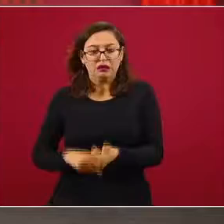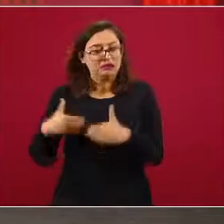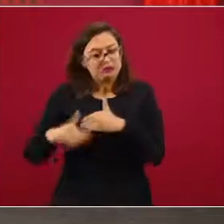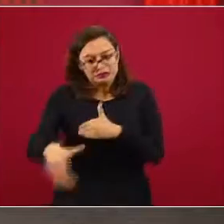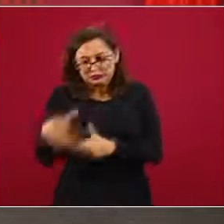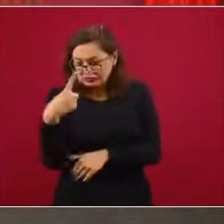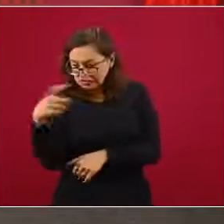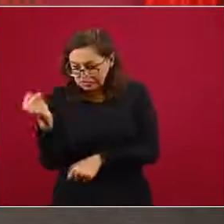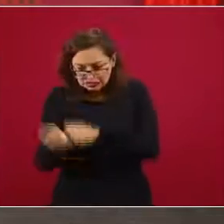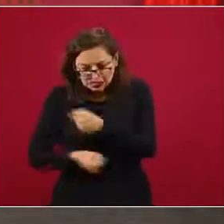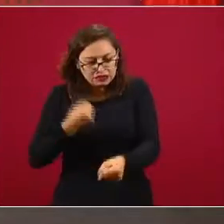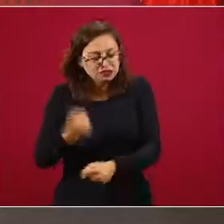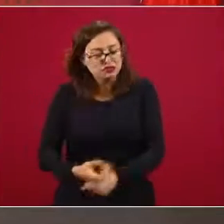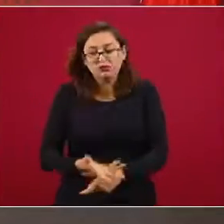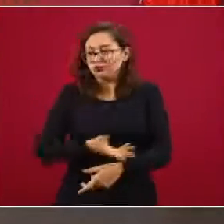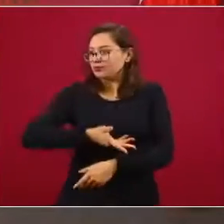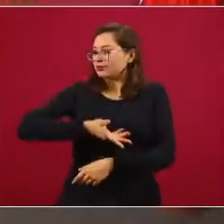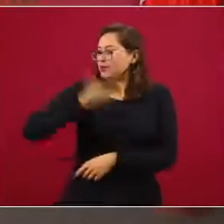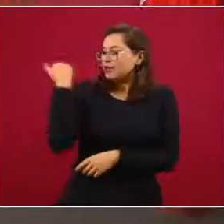El mecanismo.